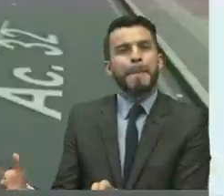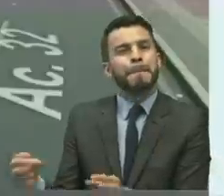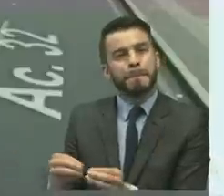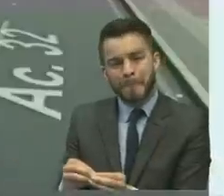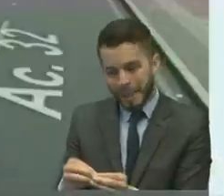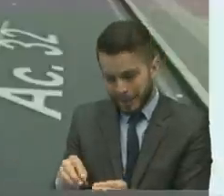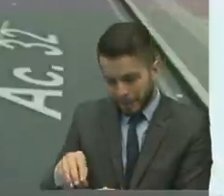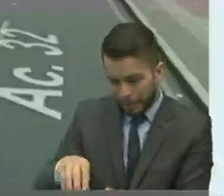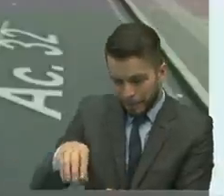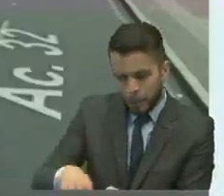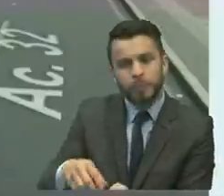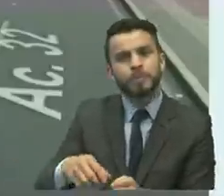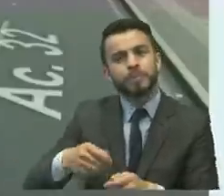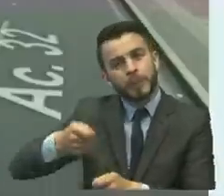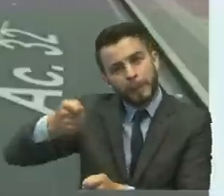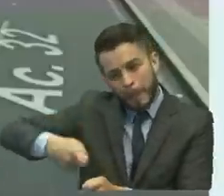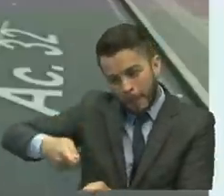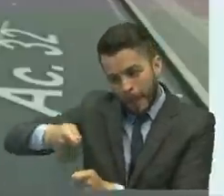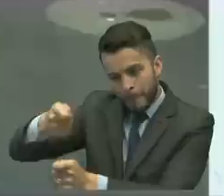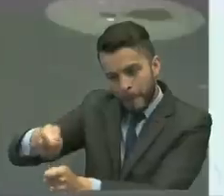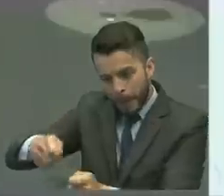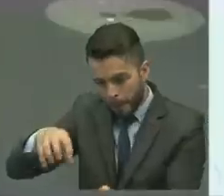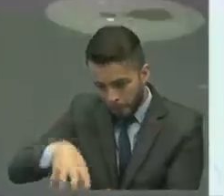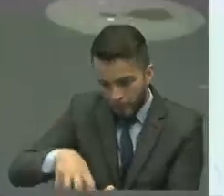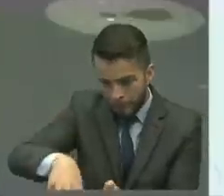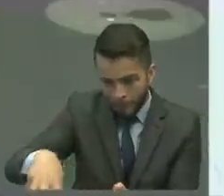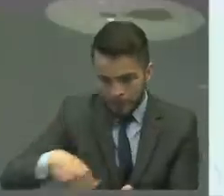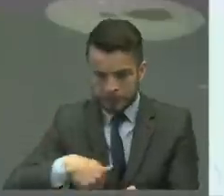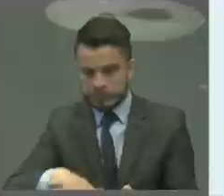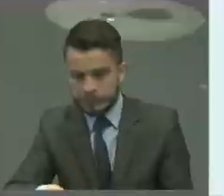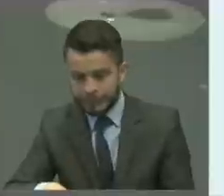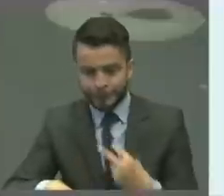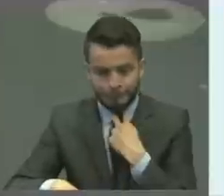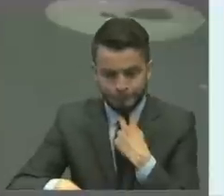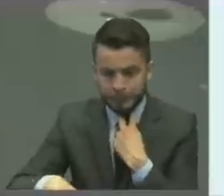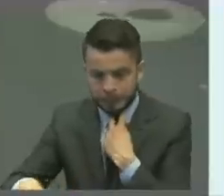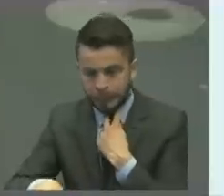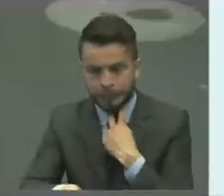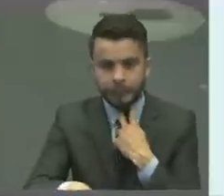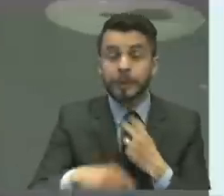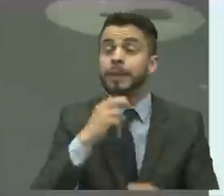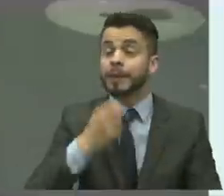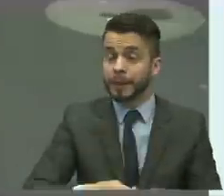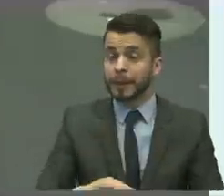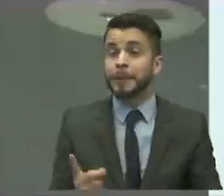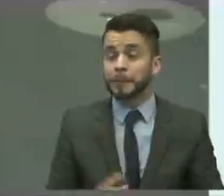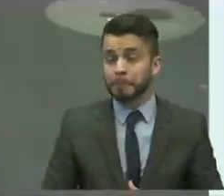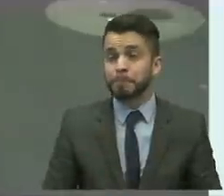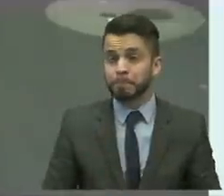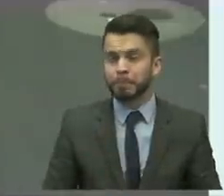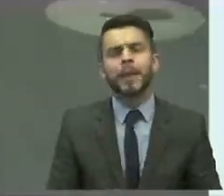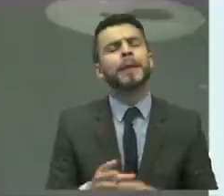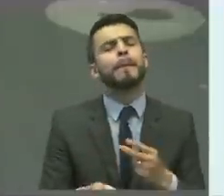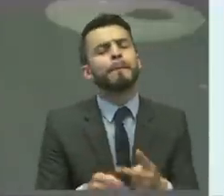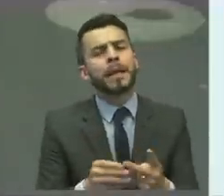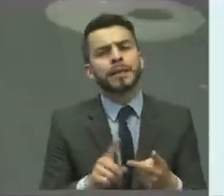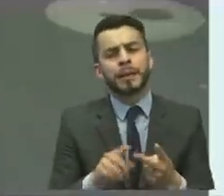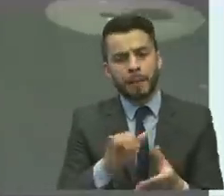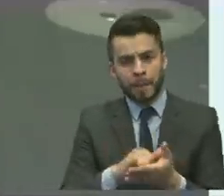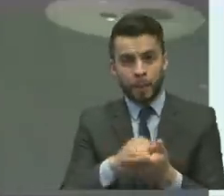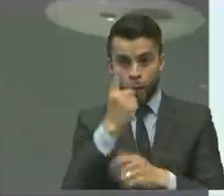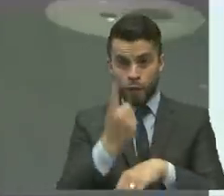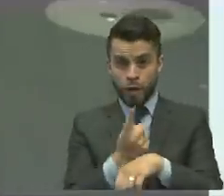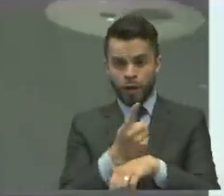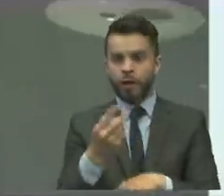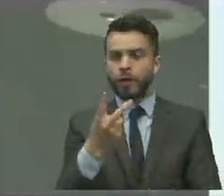el paso para esta cantidad de peatones. También vimos que más de 250 personas por